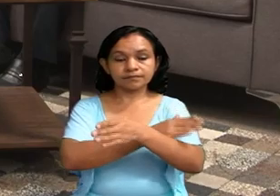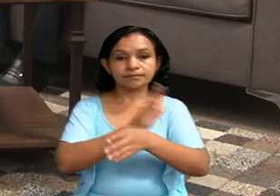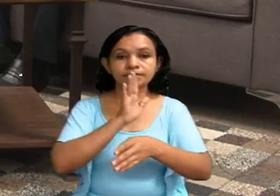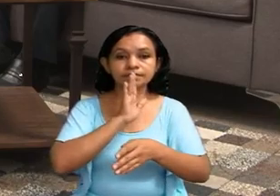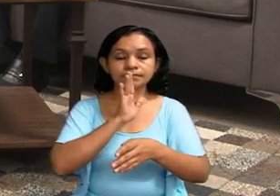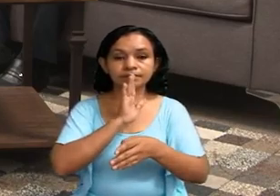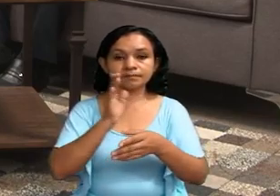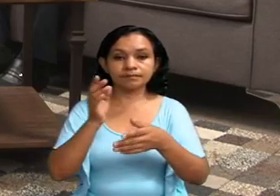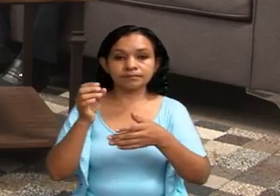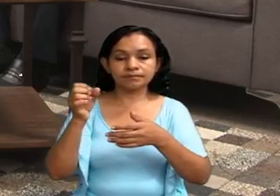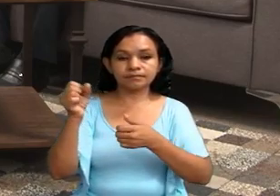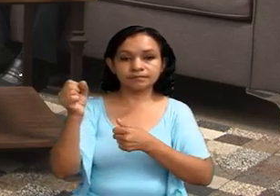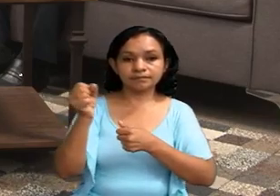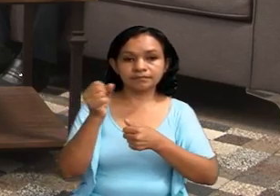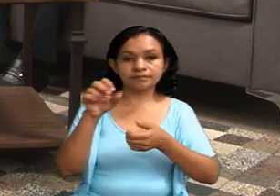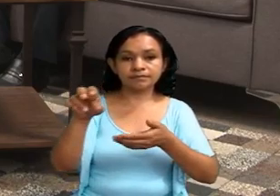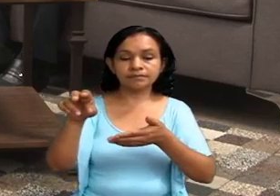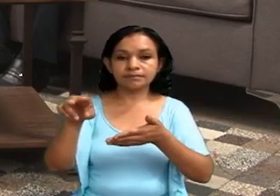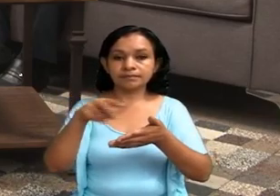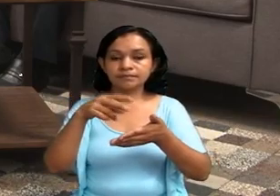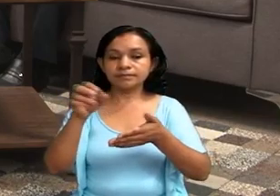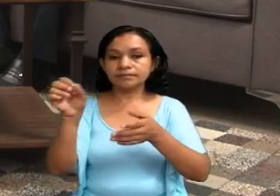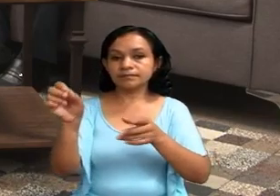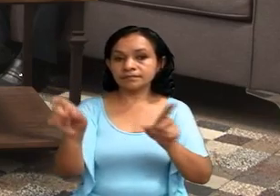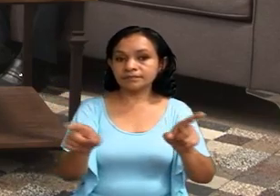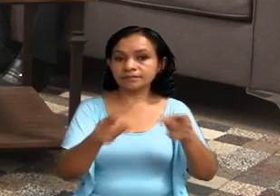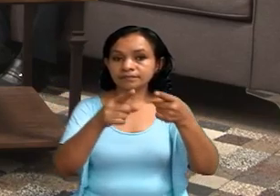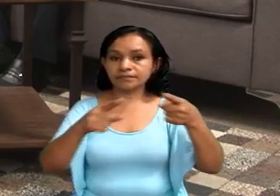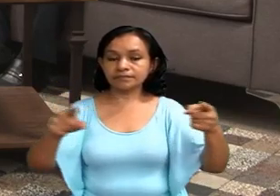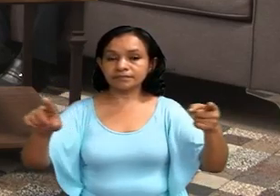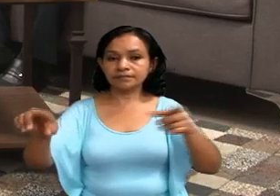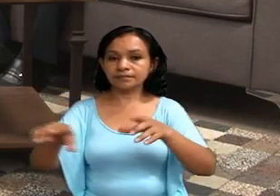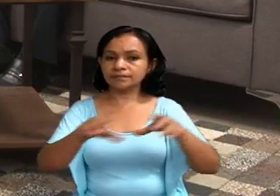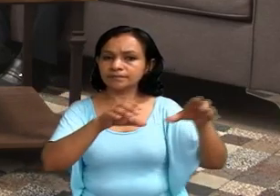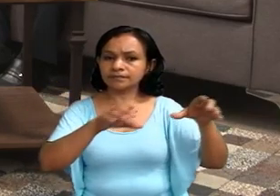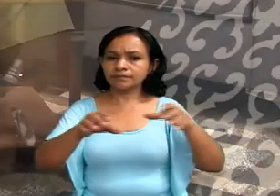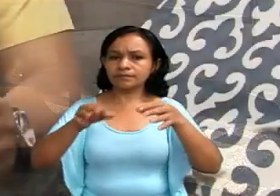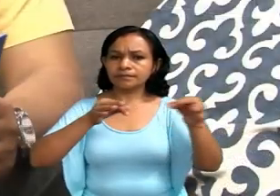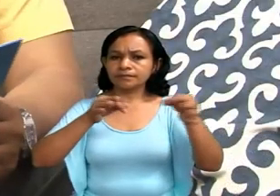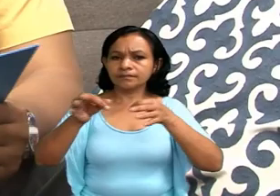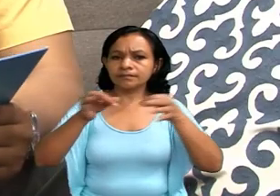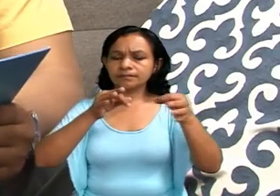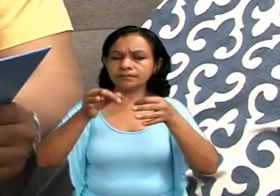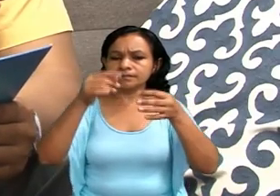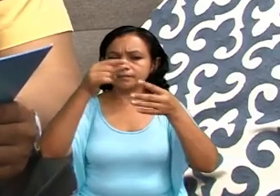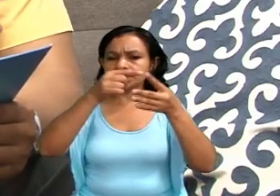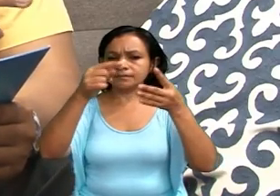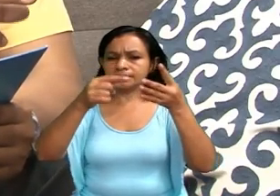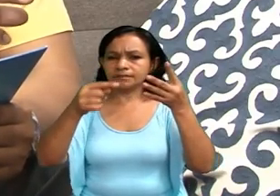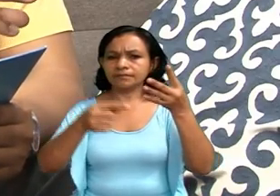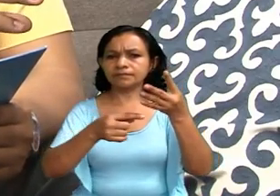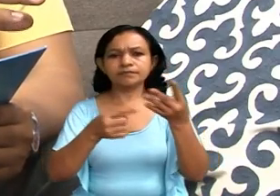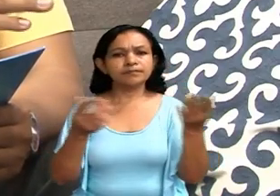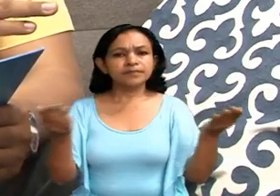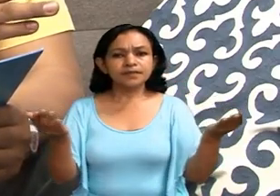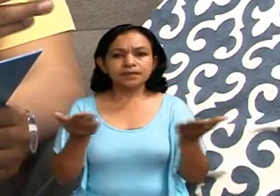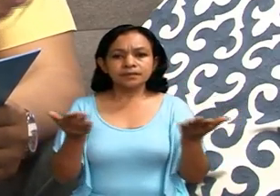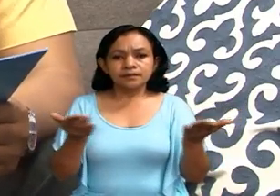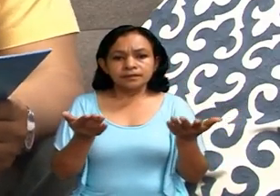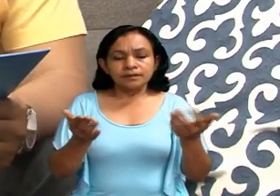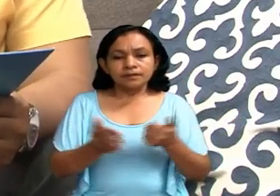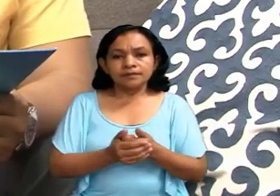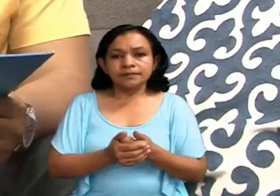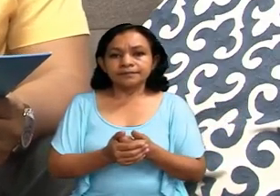los boleros, el concierto de boleros, pero también hay otras actividades. ¿Nos puede mencionar en principio una especie